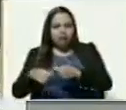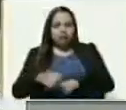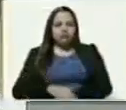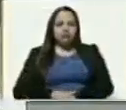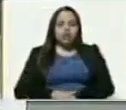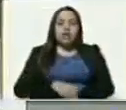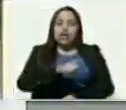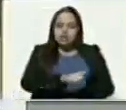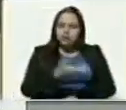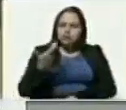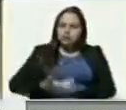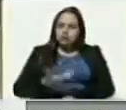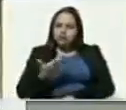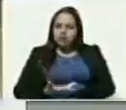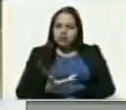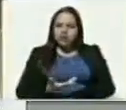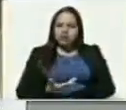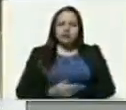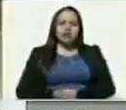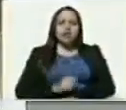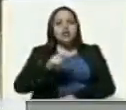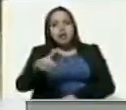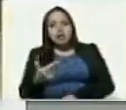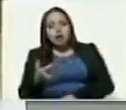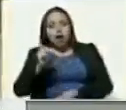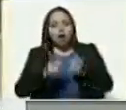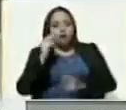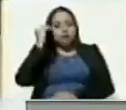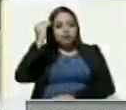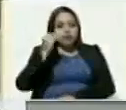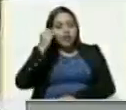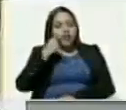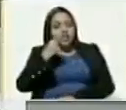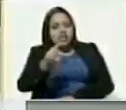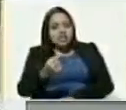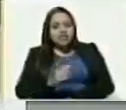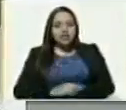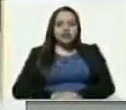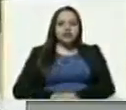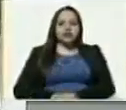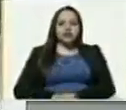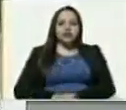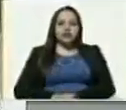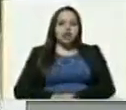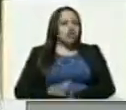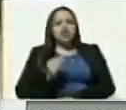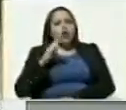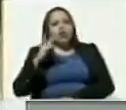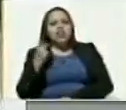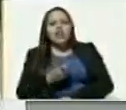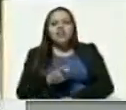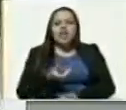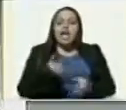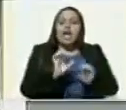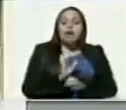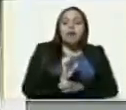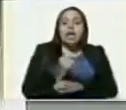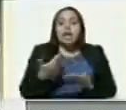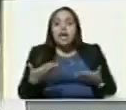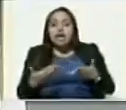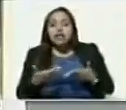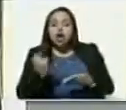van a aportar, lejos de algunas consideraciones que he visto que dice lo contrario. No tiene por qué generar algún elemento